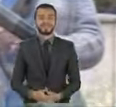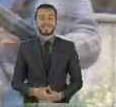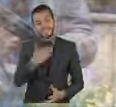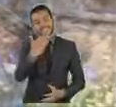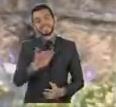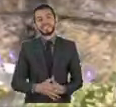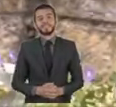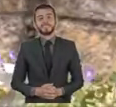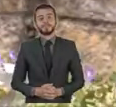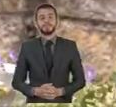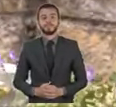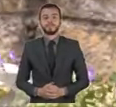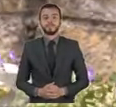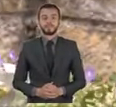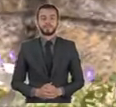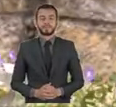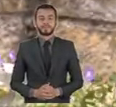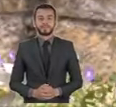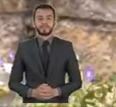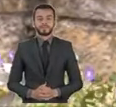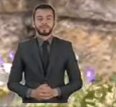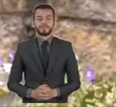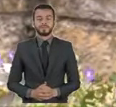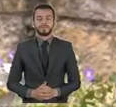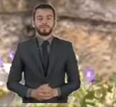Muchas gracias, doctor.